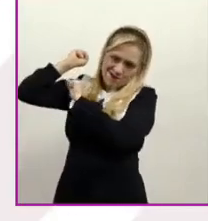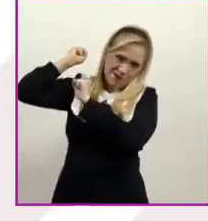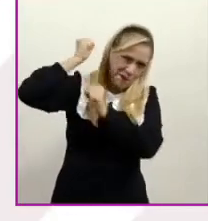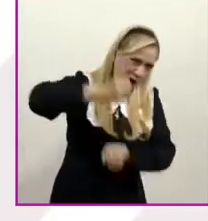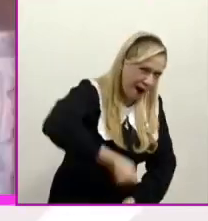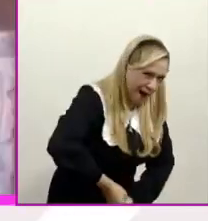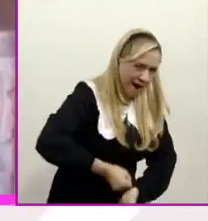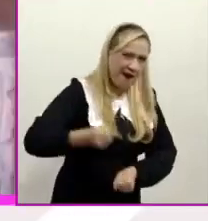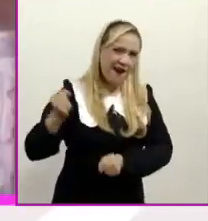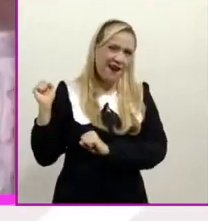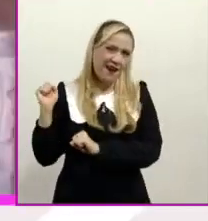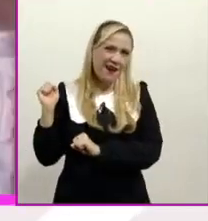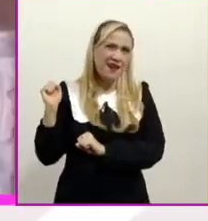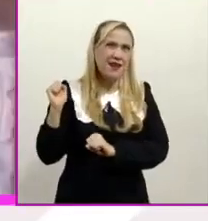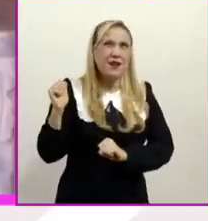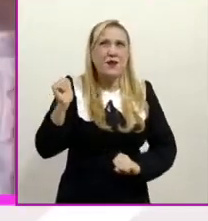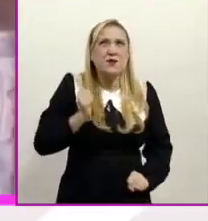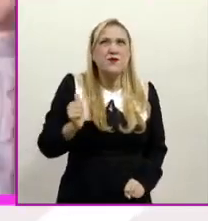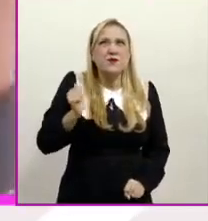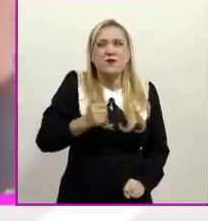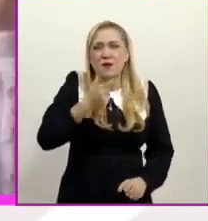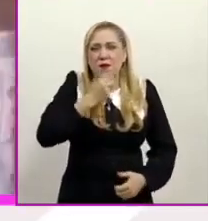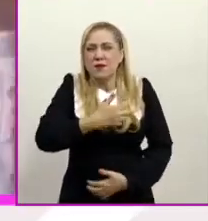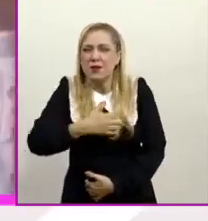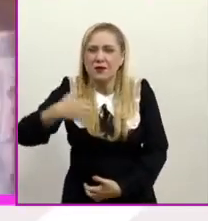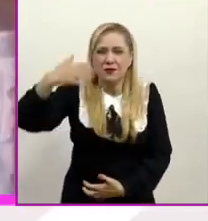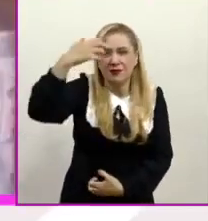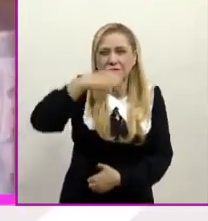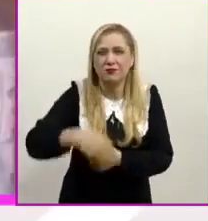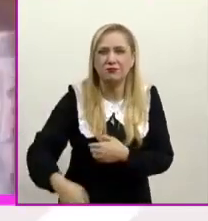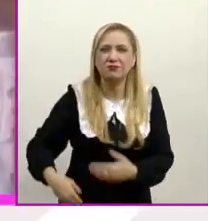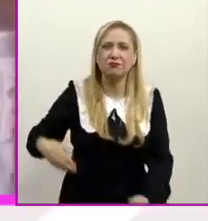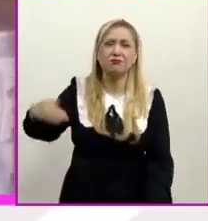porque esas historias dan identidad, dan cohesión social.